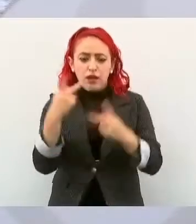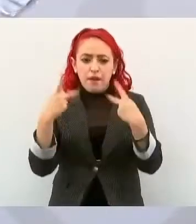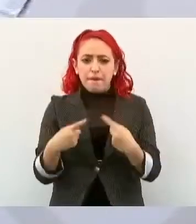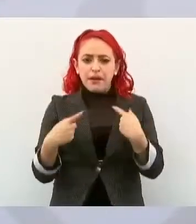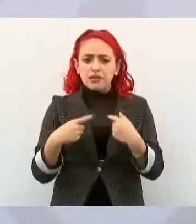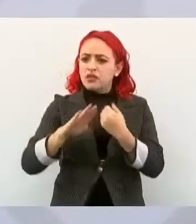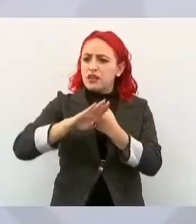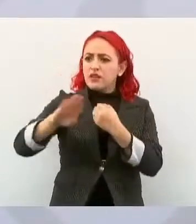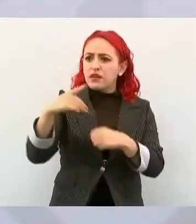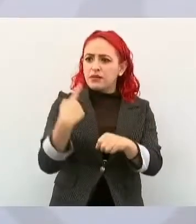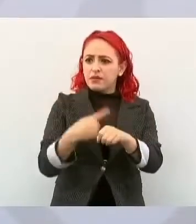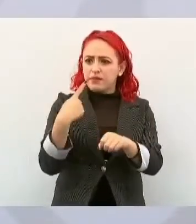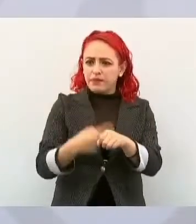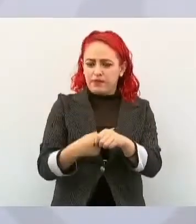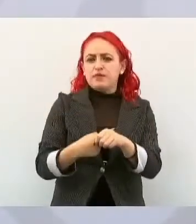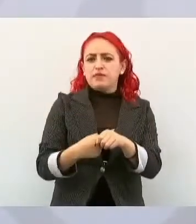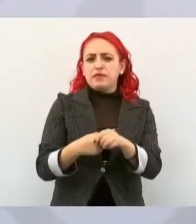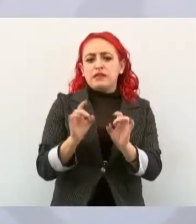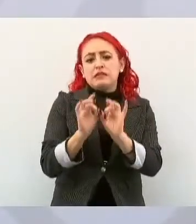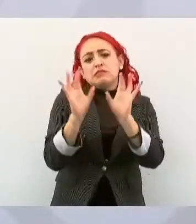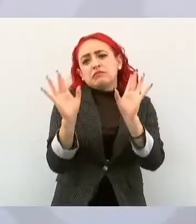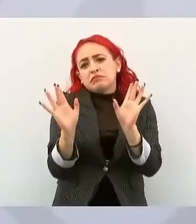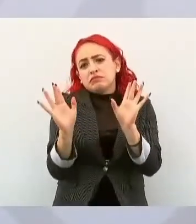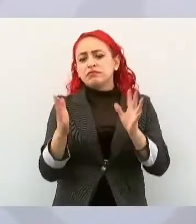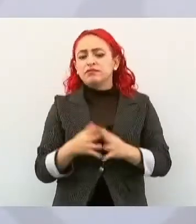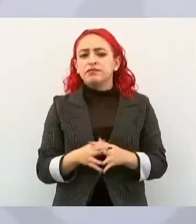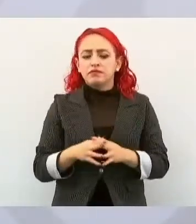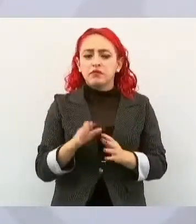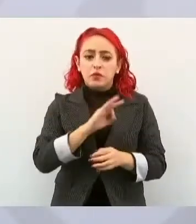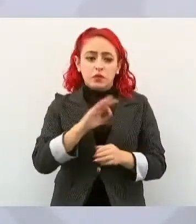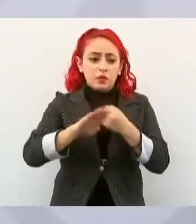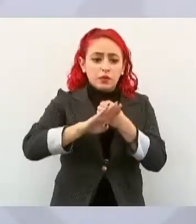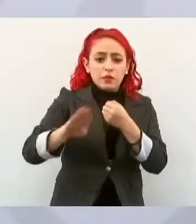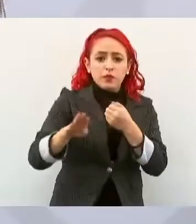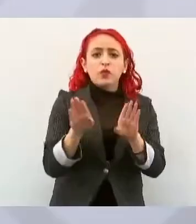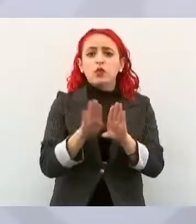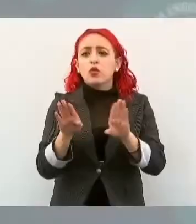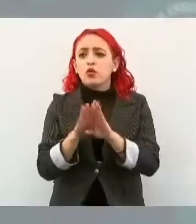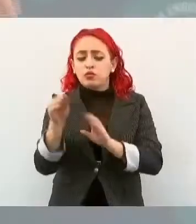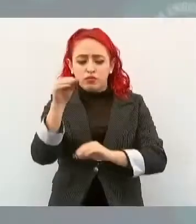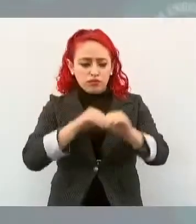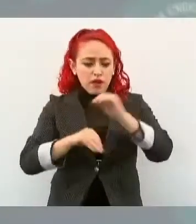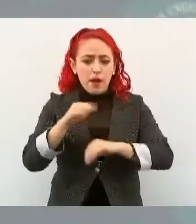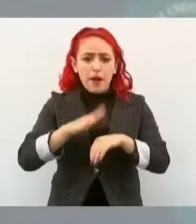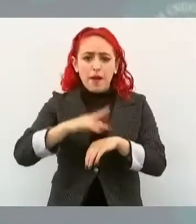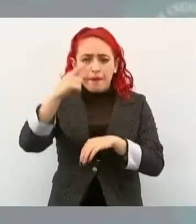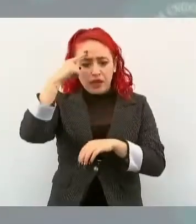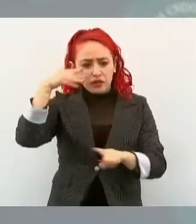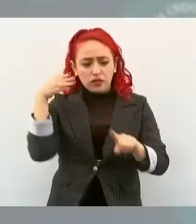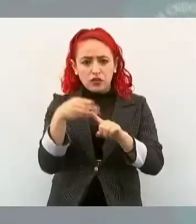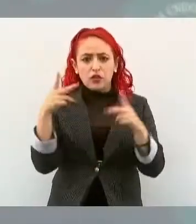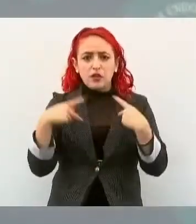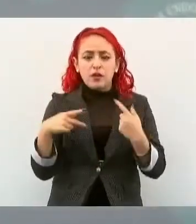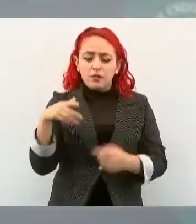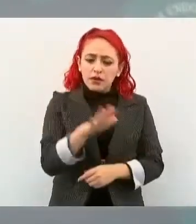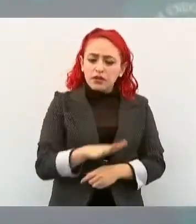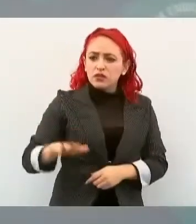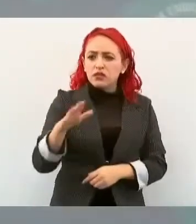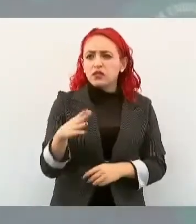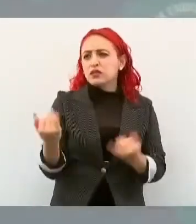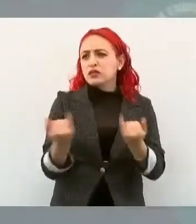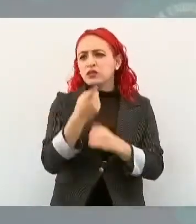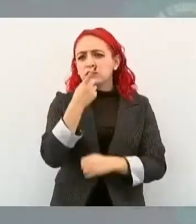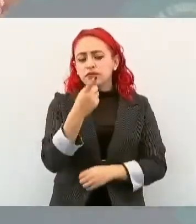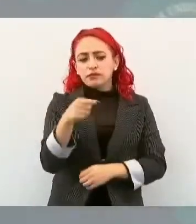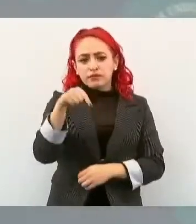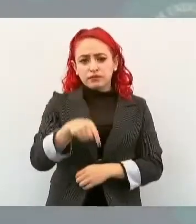personas y evitemos las enfermedades que se pueden evitar, como con un involucramiento mayor por parte de la población. Y como se